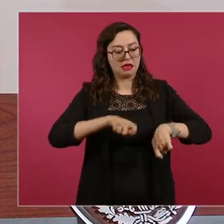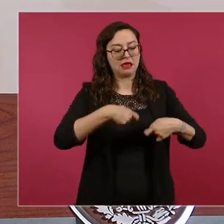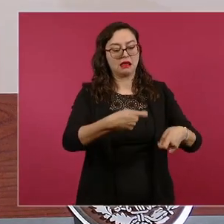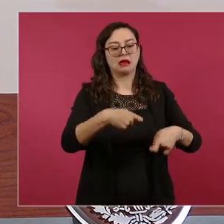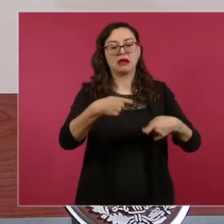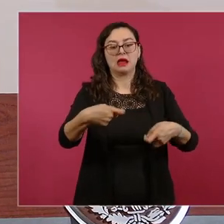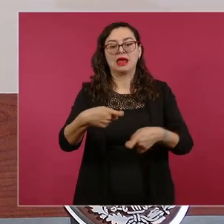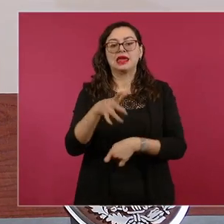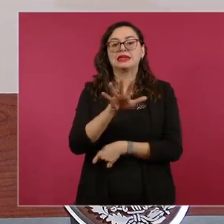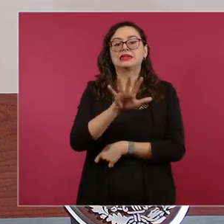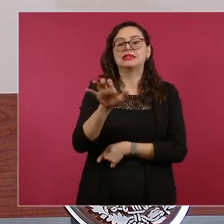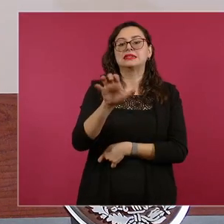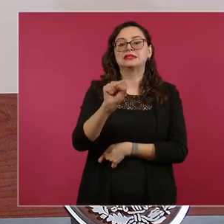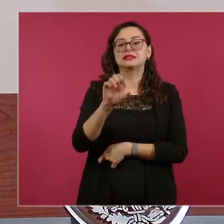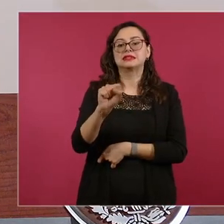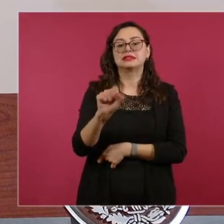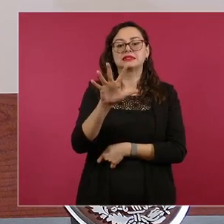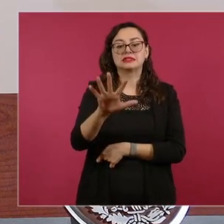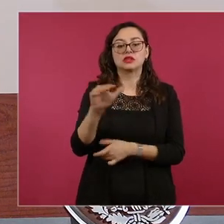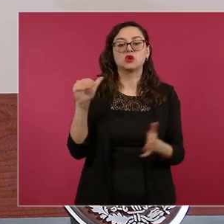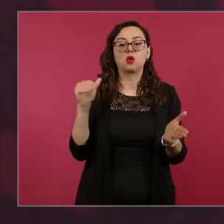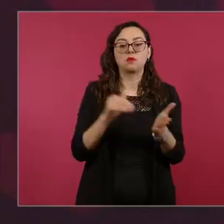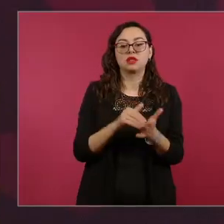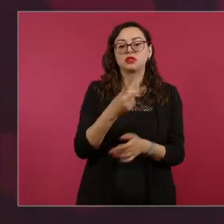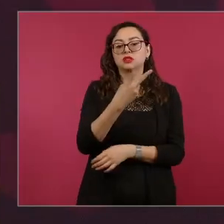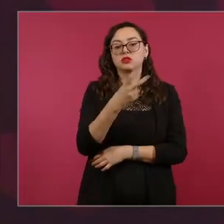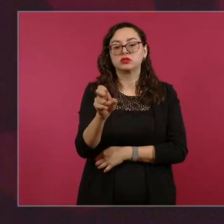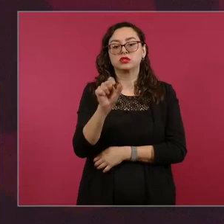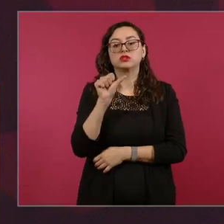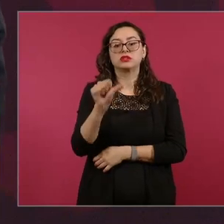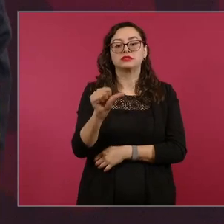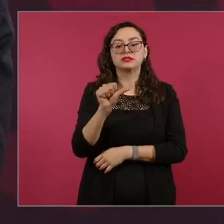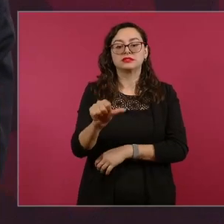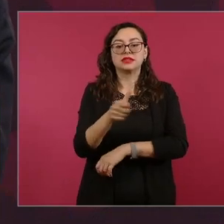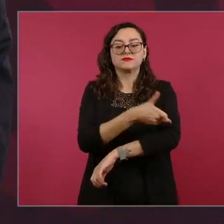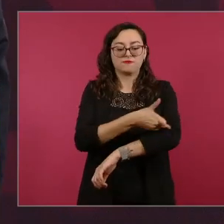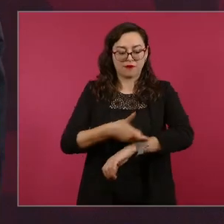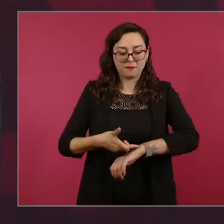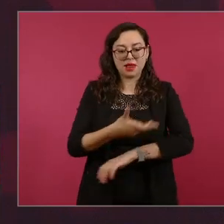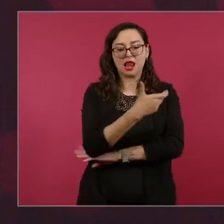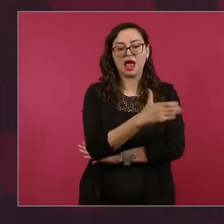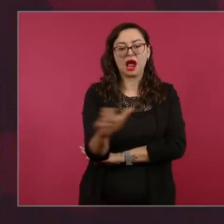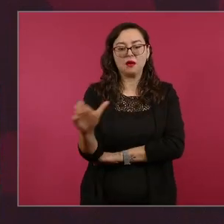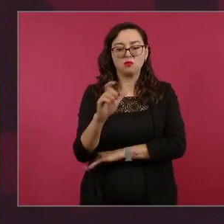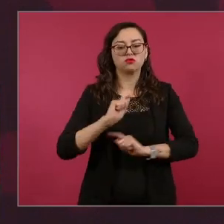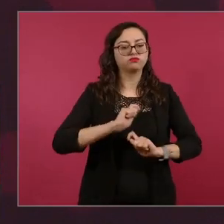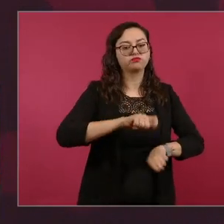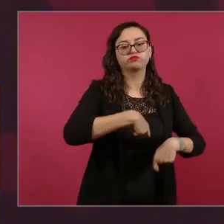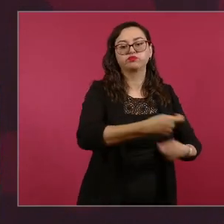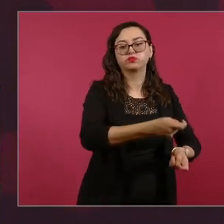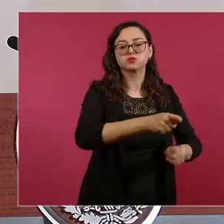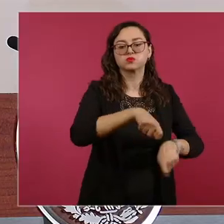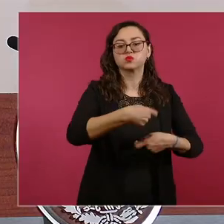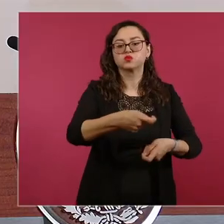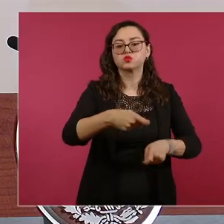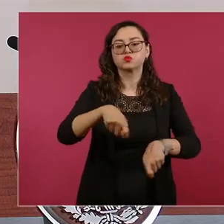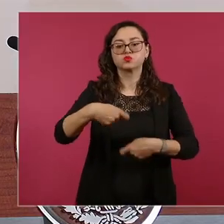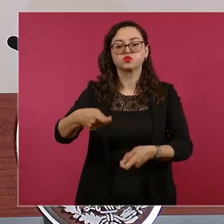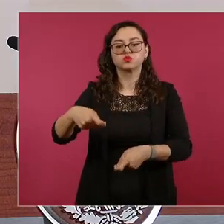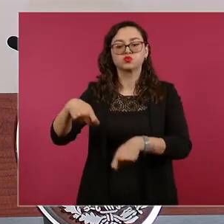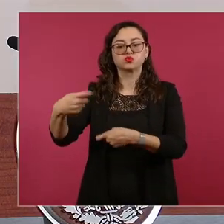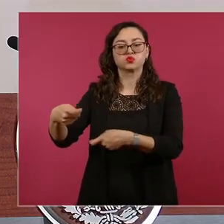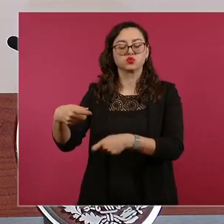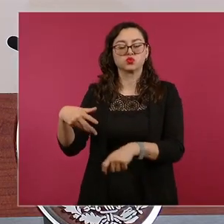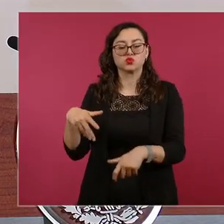sesenta y cinco mil doscientas dieciséis familias campesinas, lo que superó con